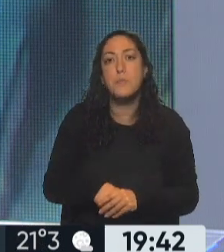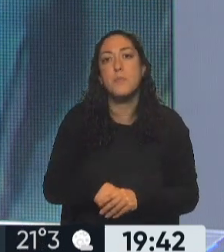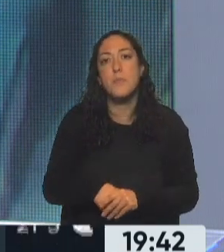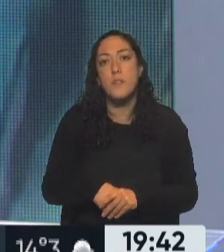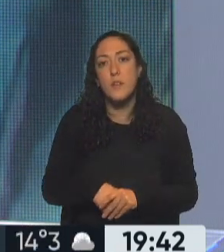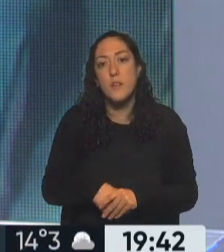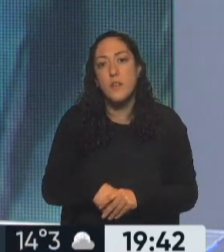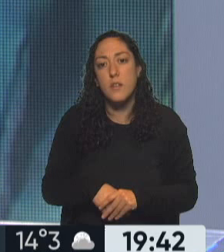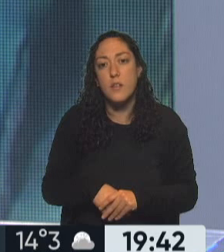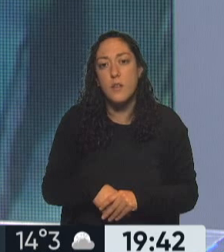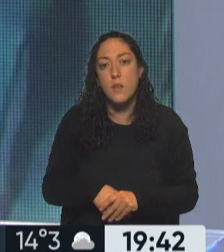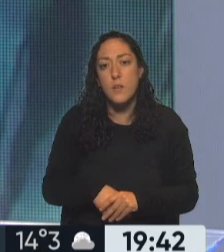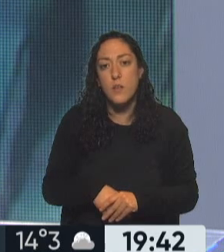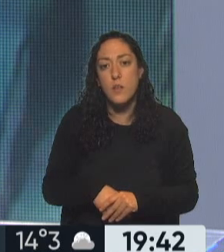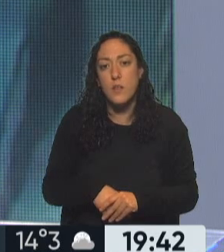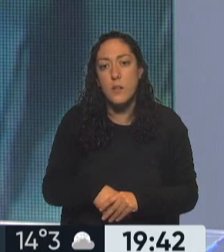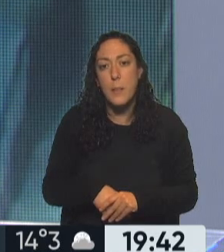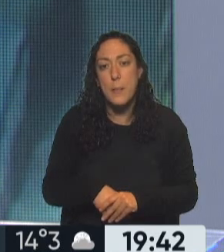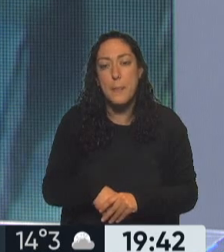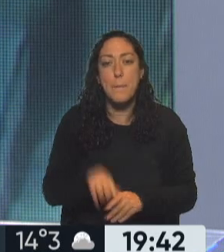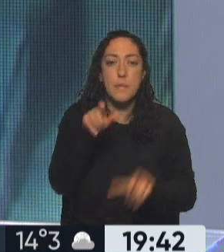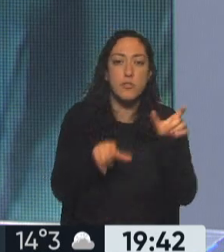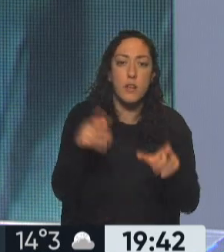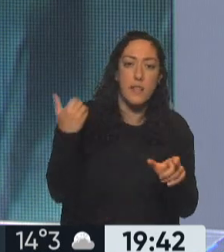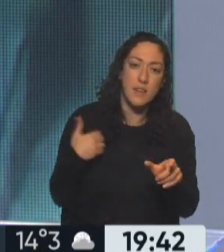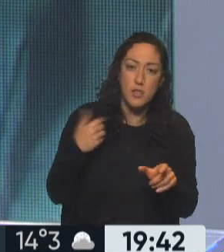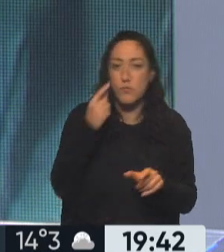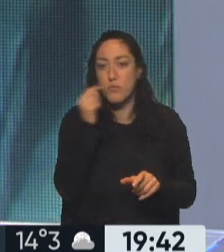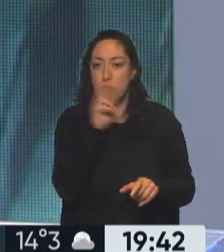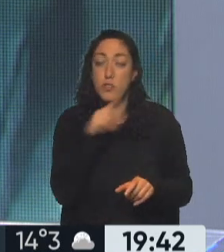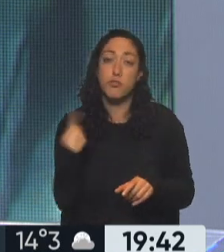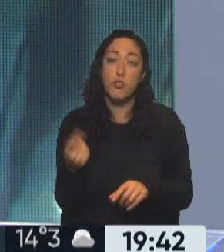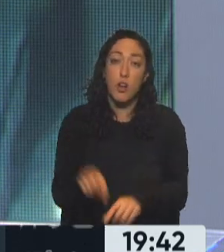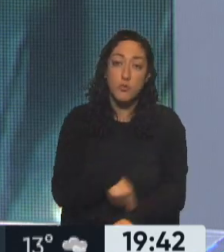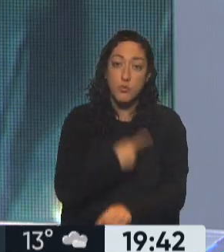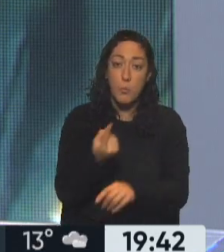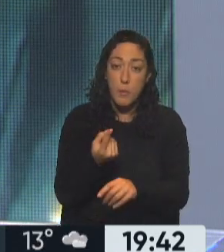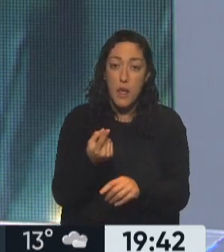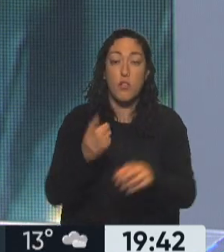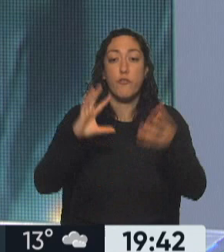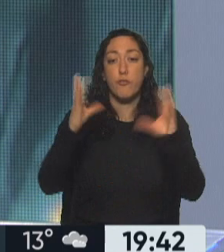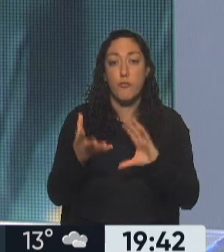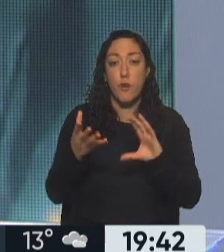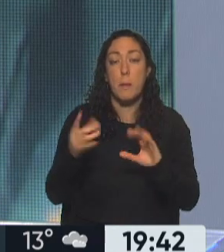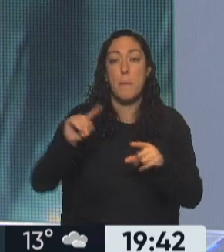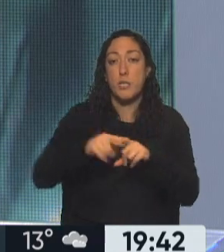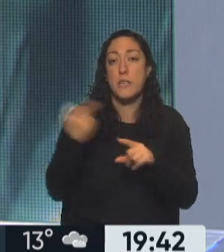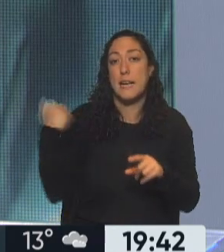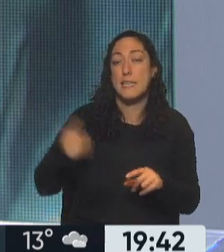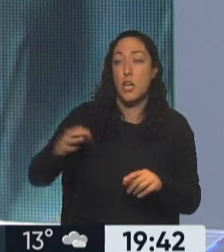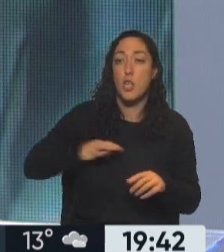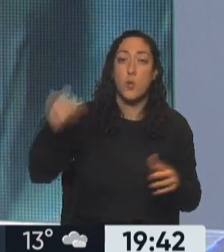sea, lo voy a decir más en términos argentinos. Por favor. Estamos acostumbrados a un clivaje que domina la política argentina en los